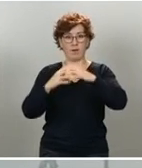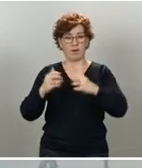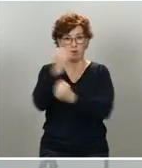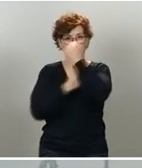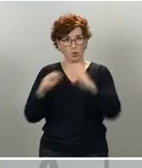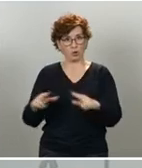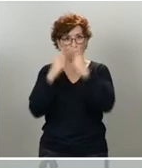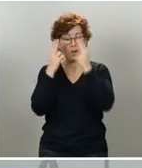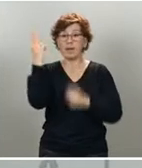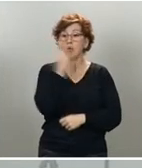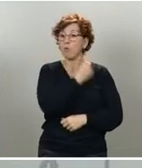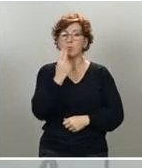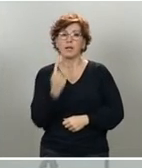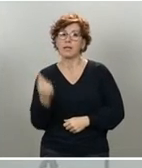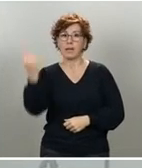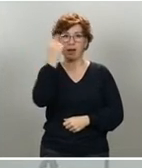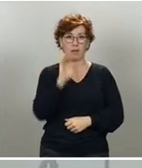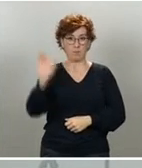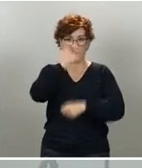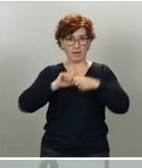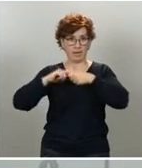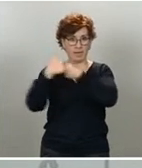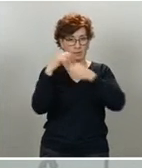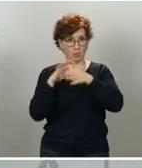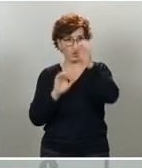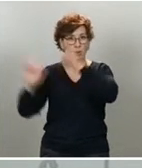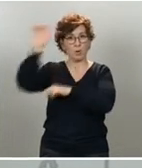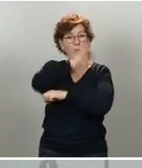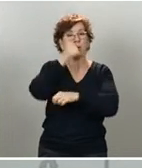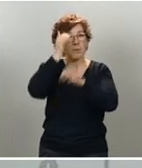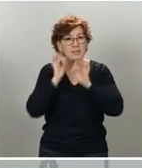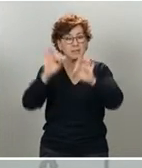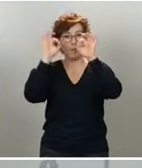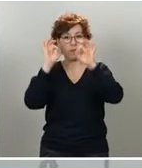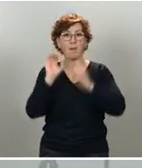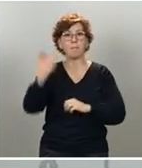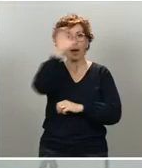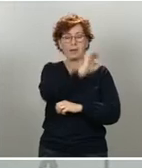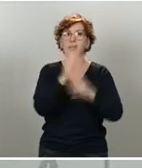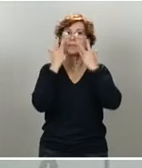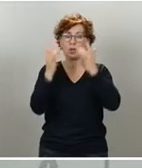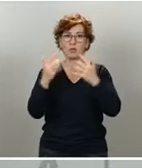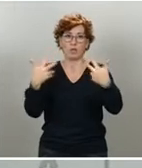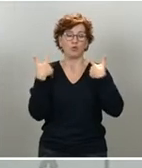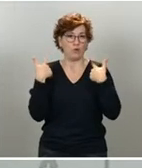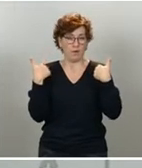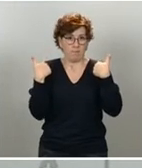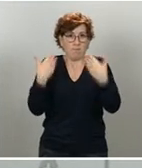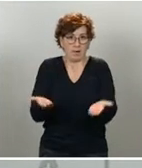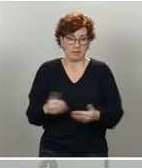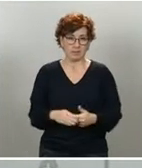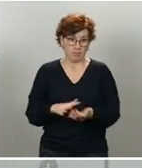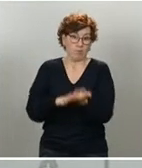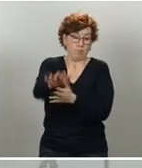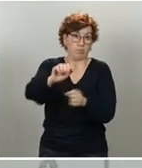uno de los países miembros de la Unión y, en particular, con aquellos que han sufrido en mayor incidencia el impacto de la